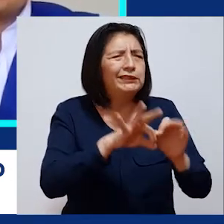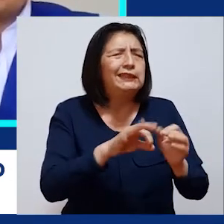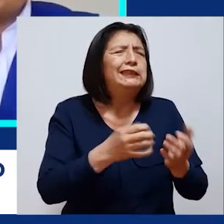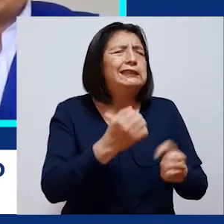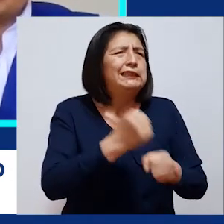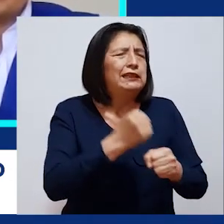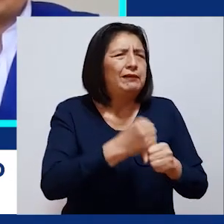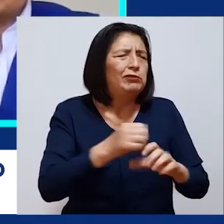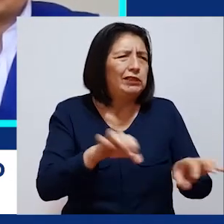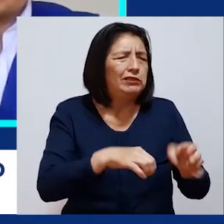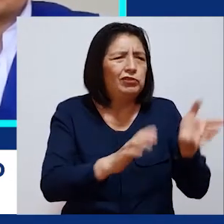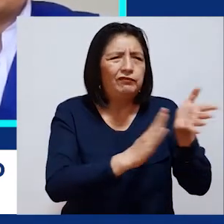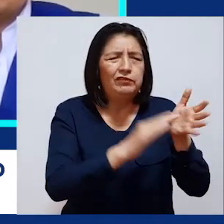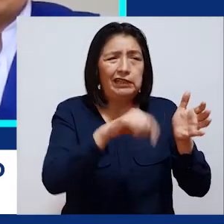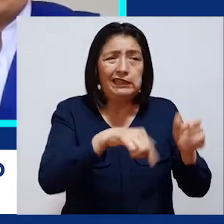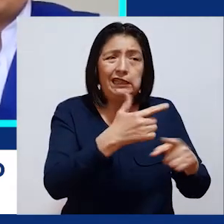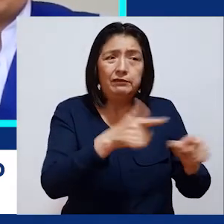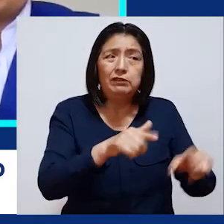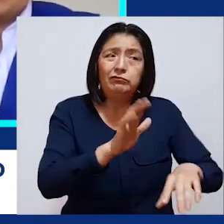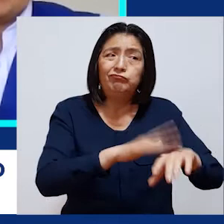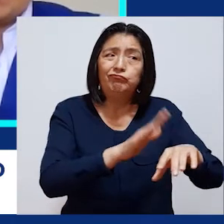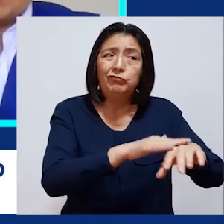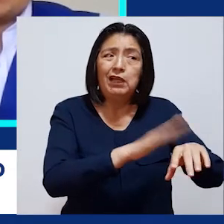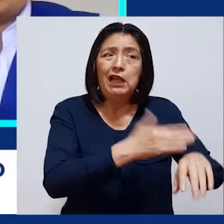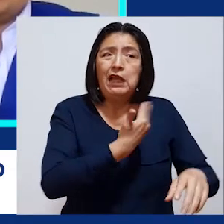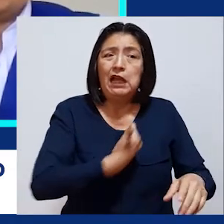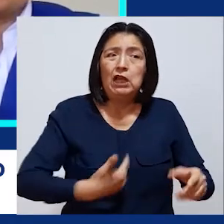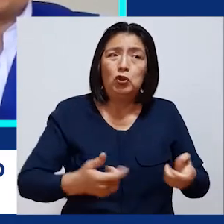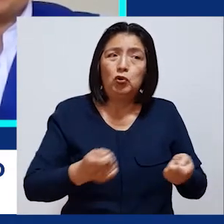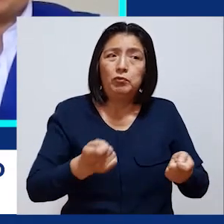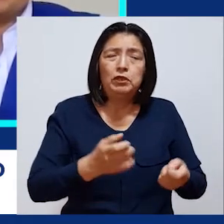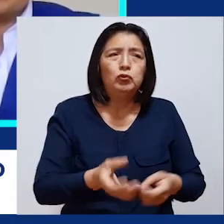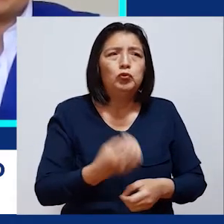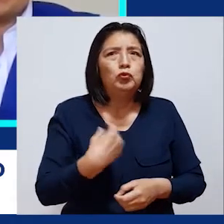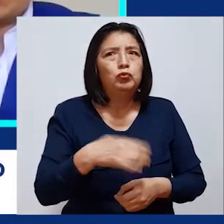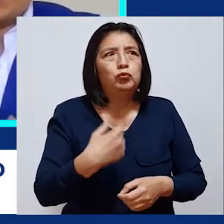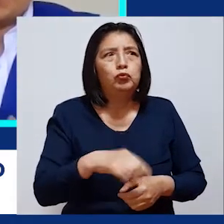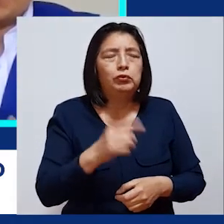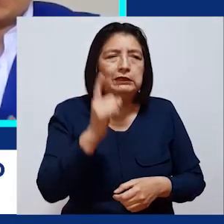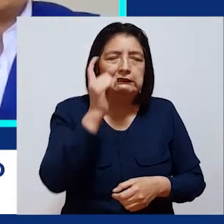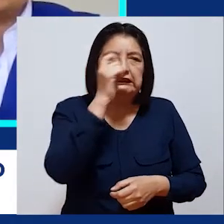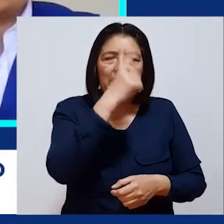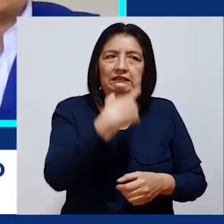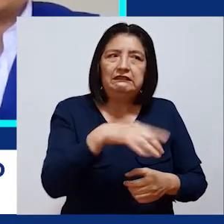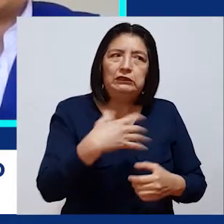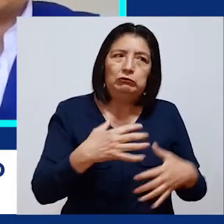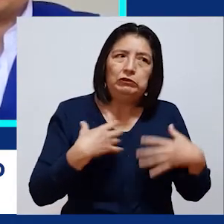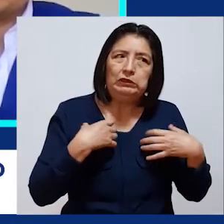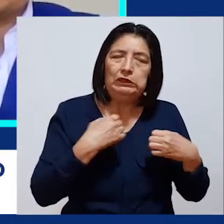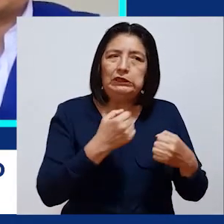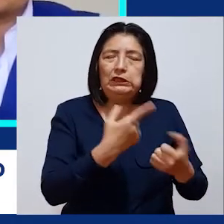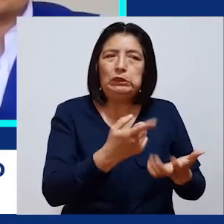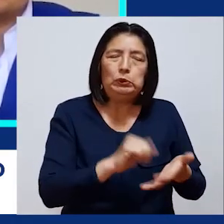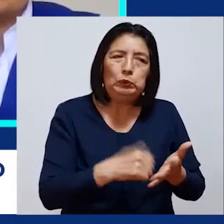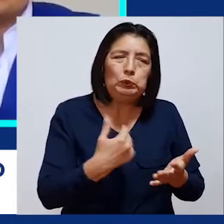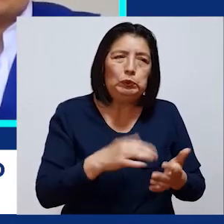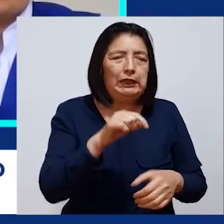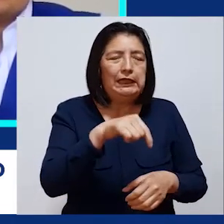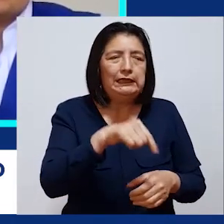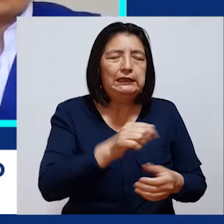la Defensoría del Pueblo aquí en La Libertad fue poner en alerta al Ejecutivo sobre la grave crisis sanitaria que vivía La